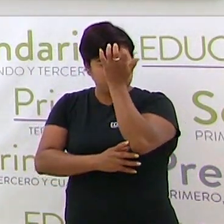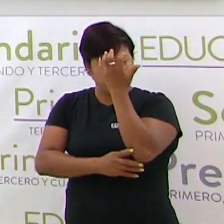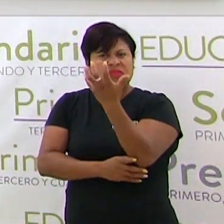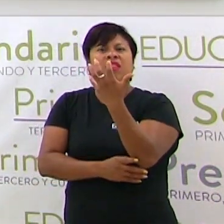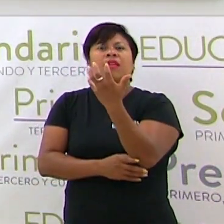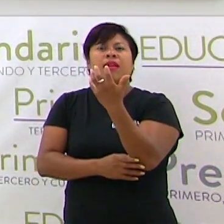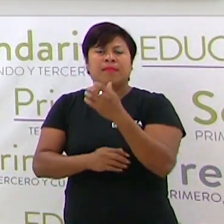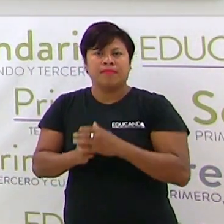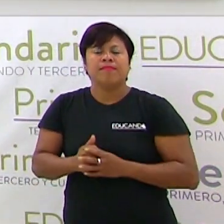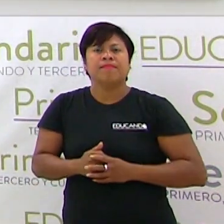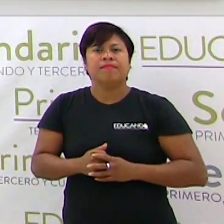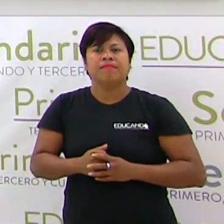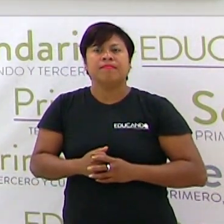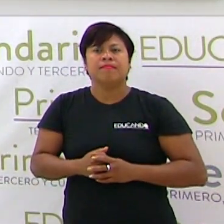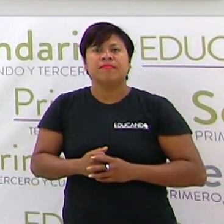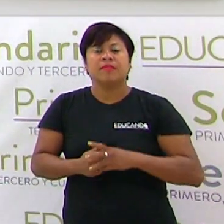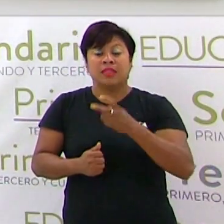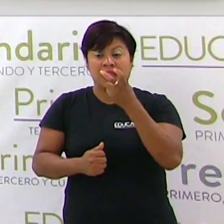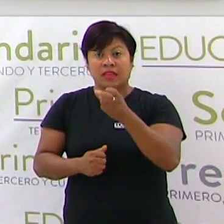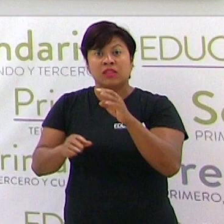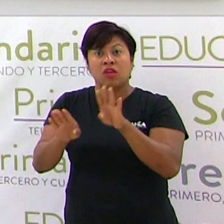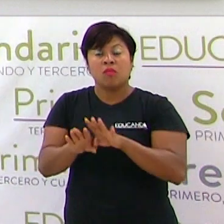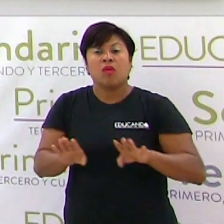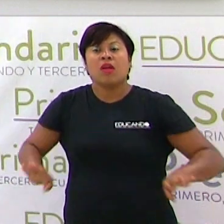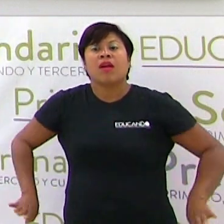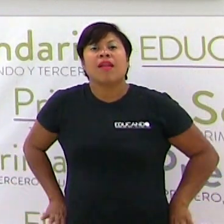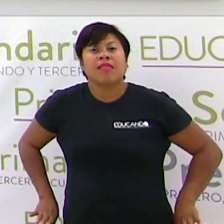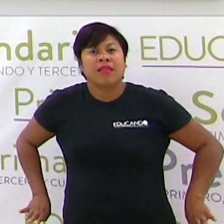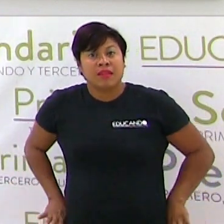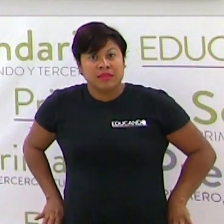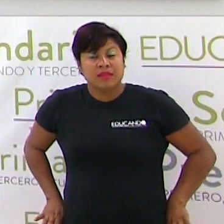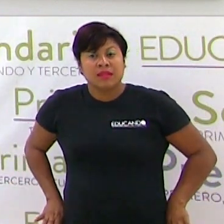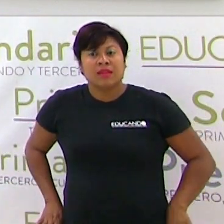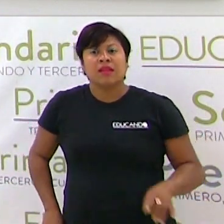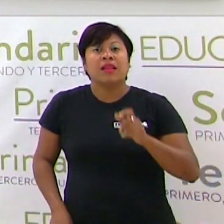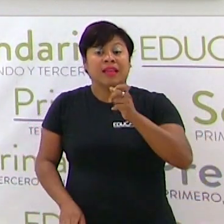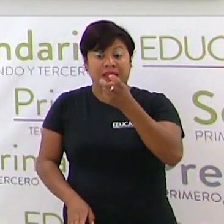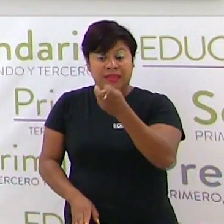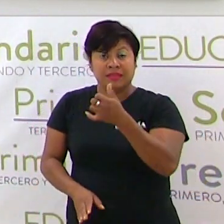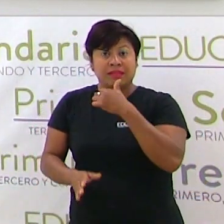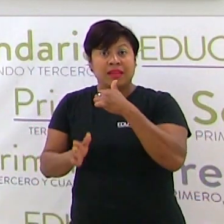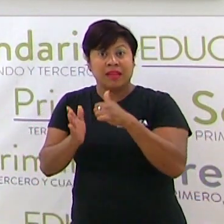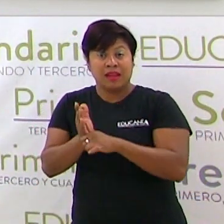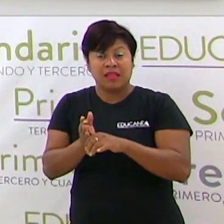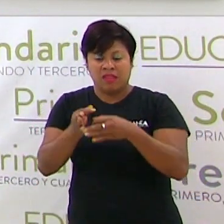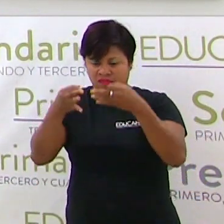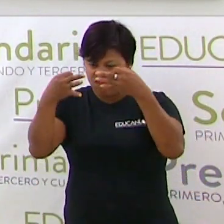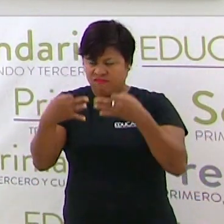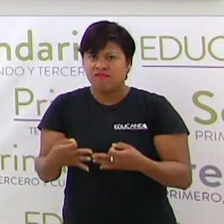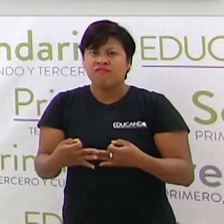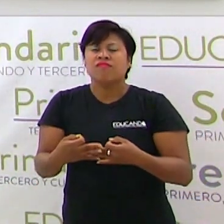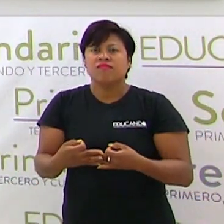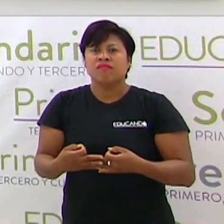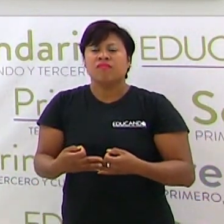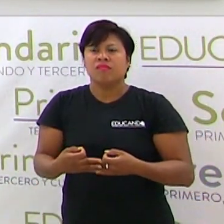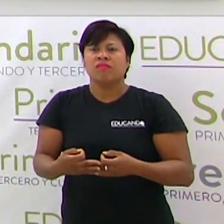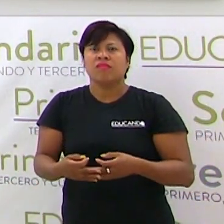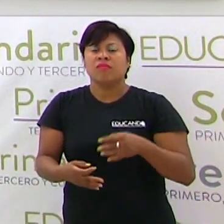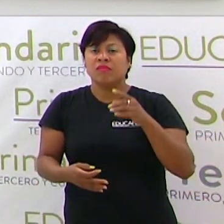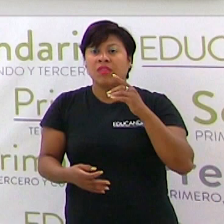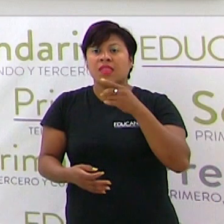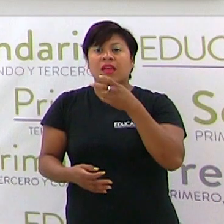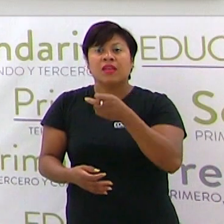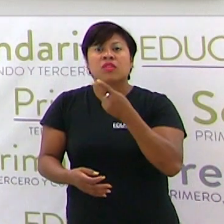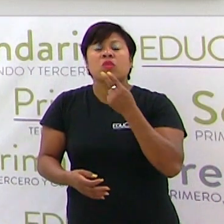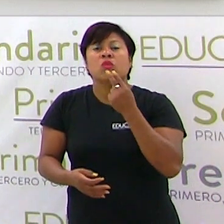¿sí? Y una de sus características principales es que esta carta formal, niños,